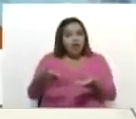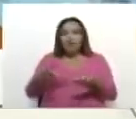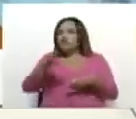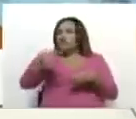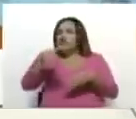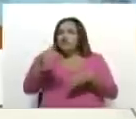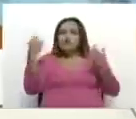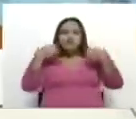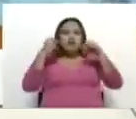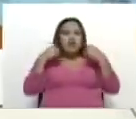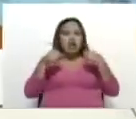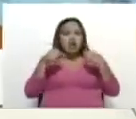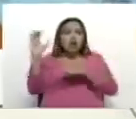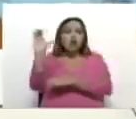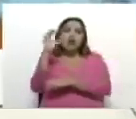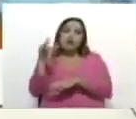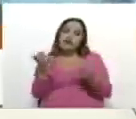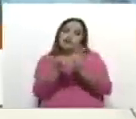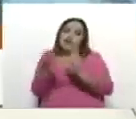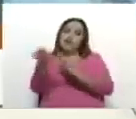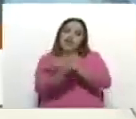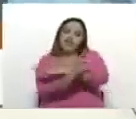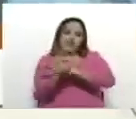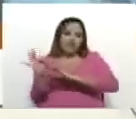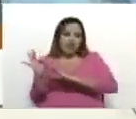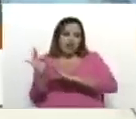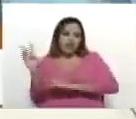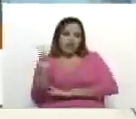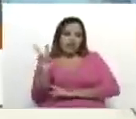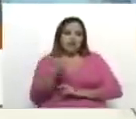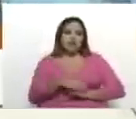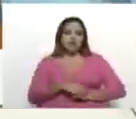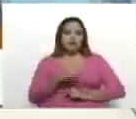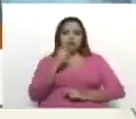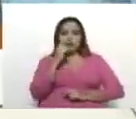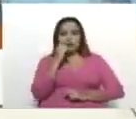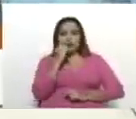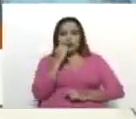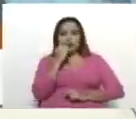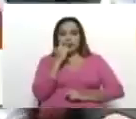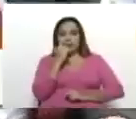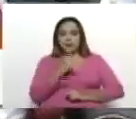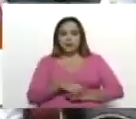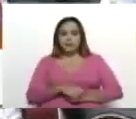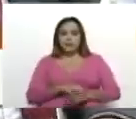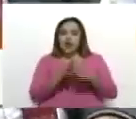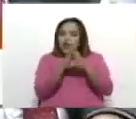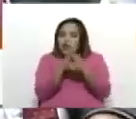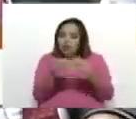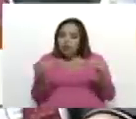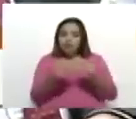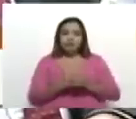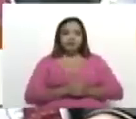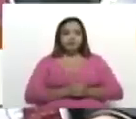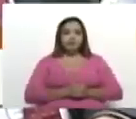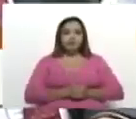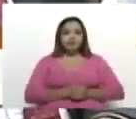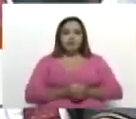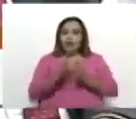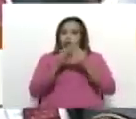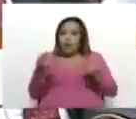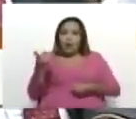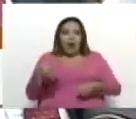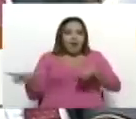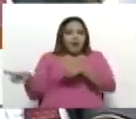en una población cercana a la frontera con Venezuela todo estaba